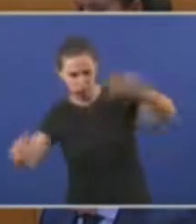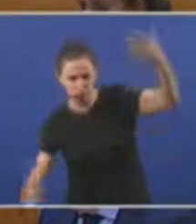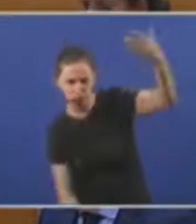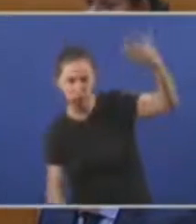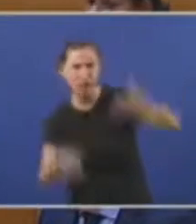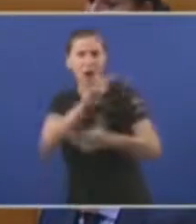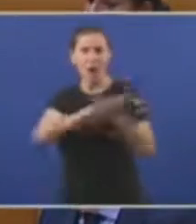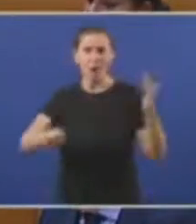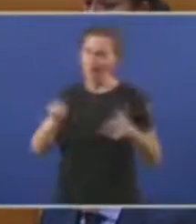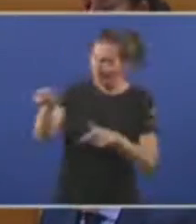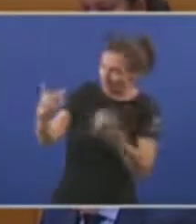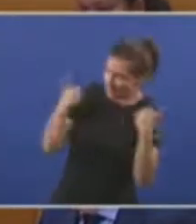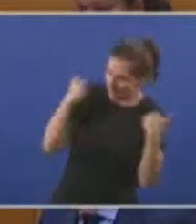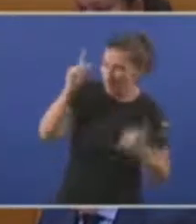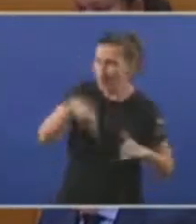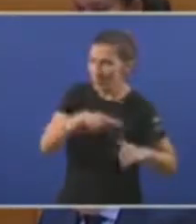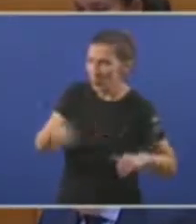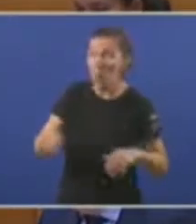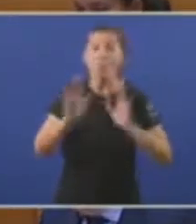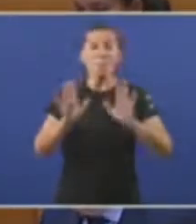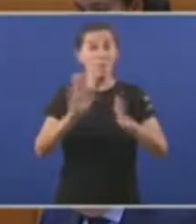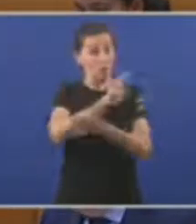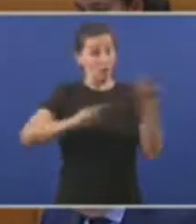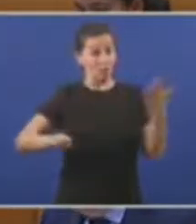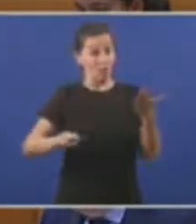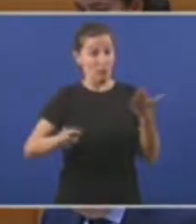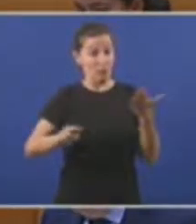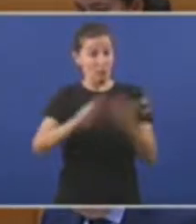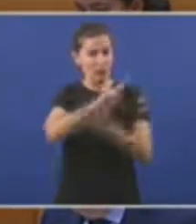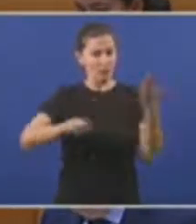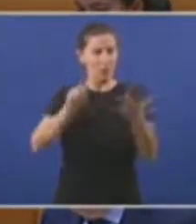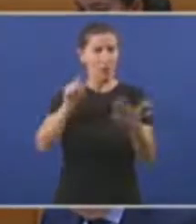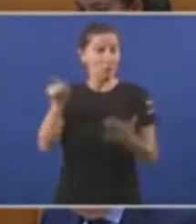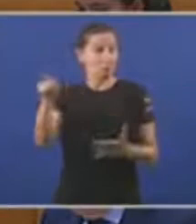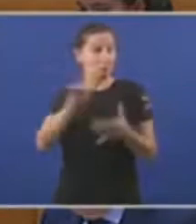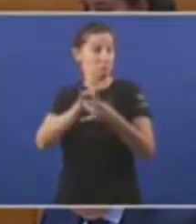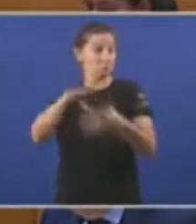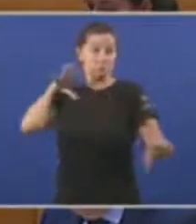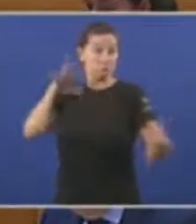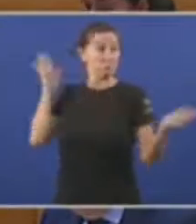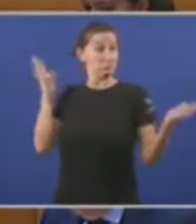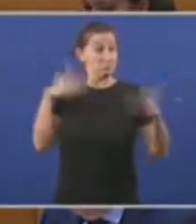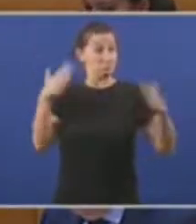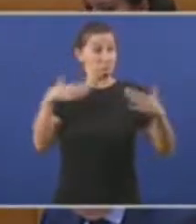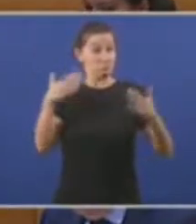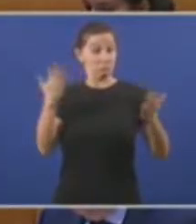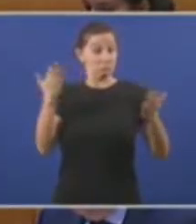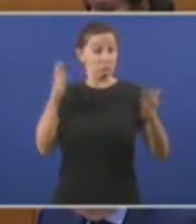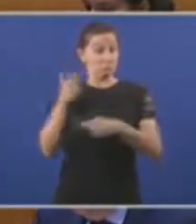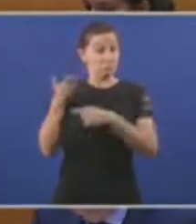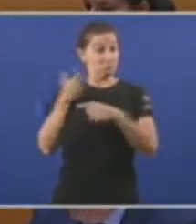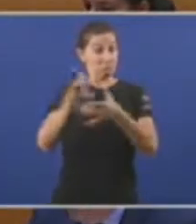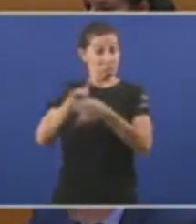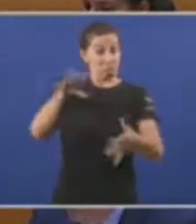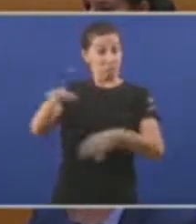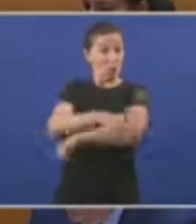responsabilidade nalgo disto, pero é que se o que pasa en Galiza non ten nada que ver coa actitude e co que fai o Goberno é